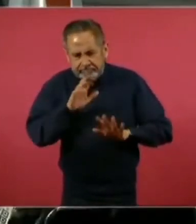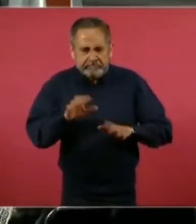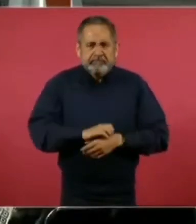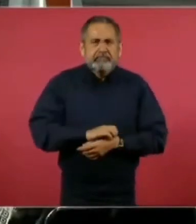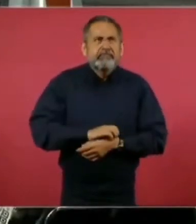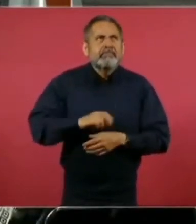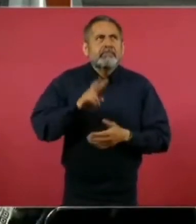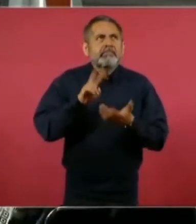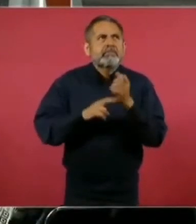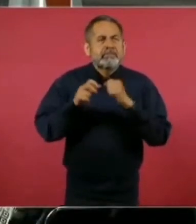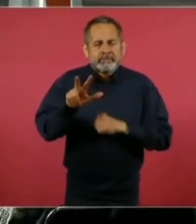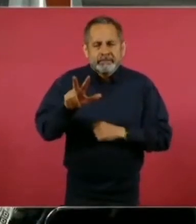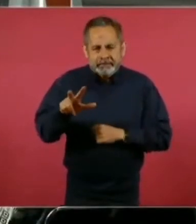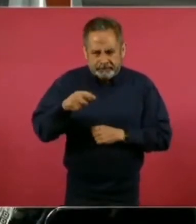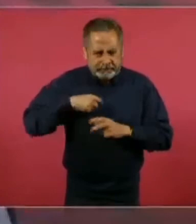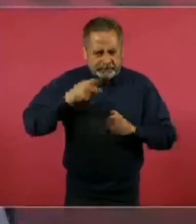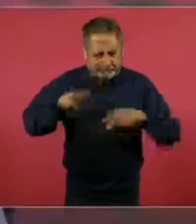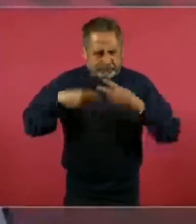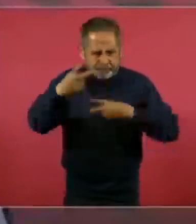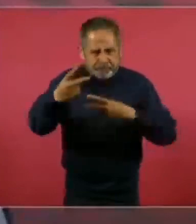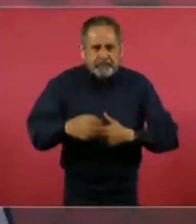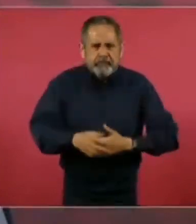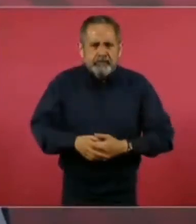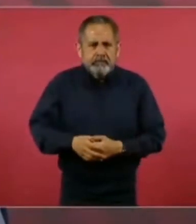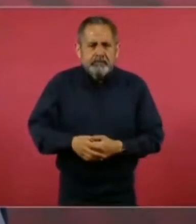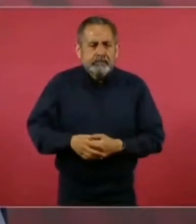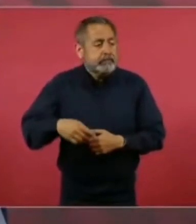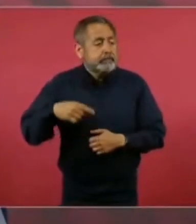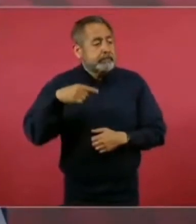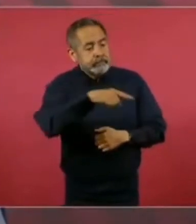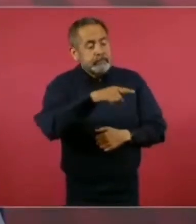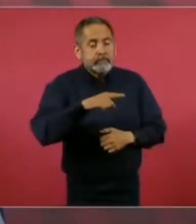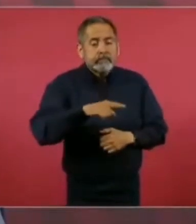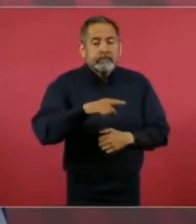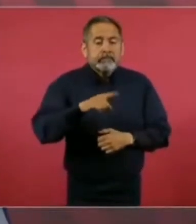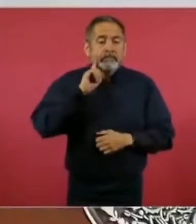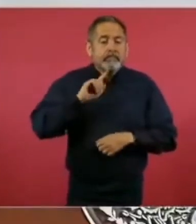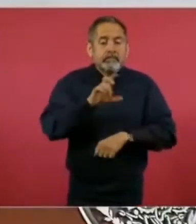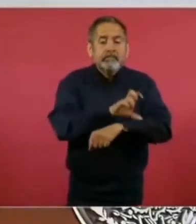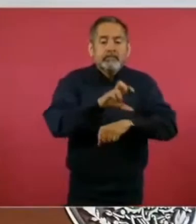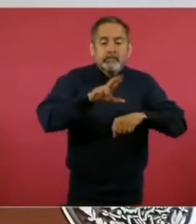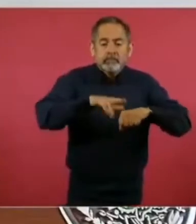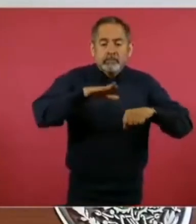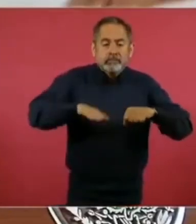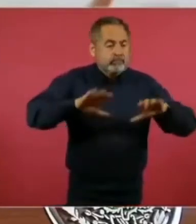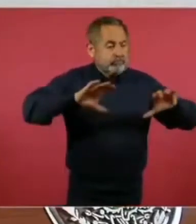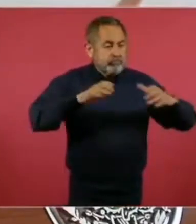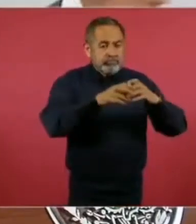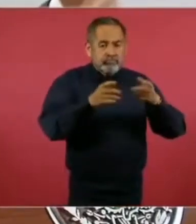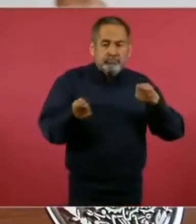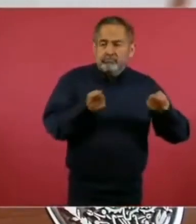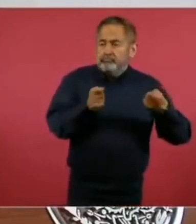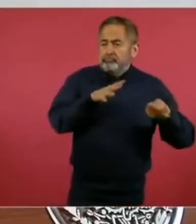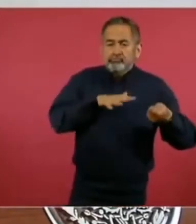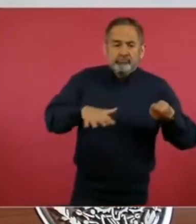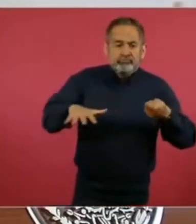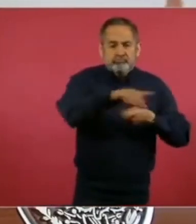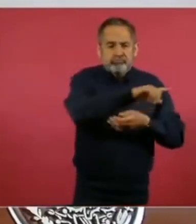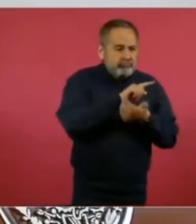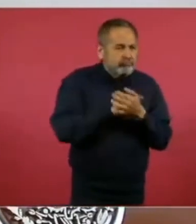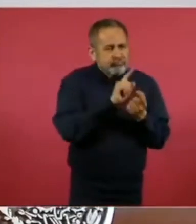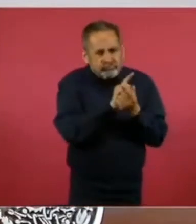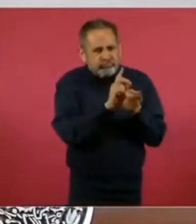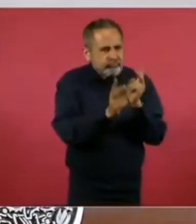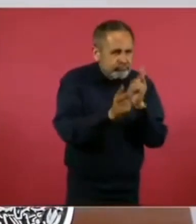en el 18, y la coordinadora de todo el grupo, bueno, estuvimos hablando ahí